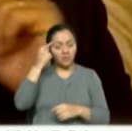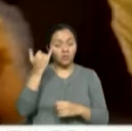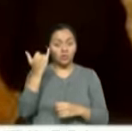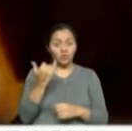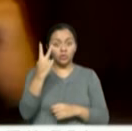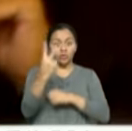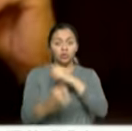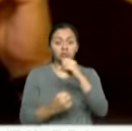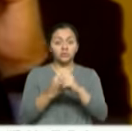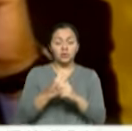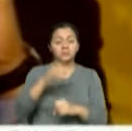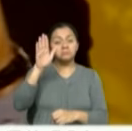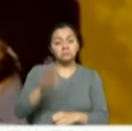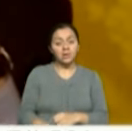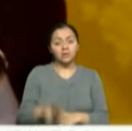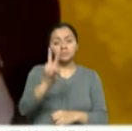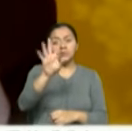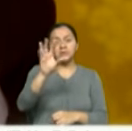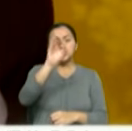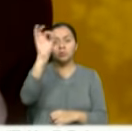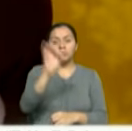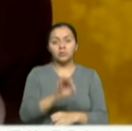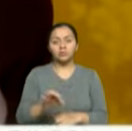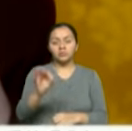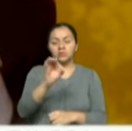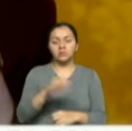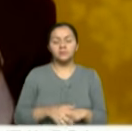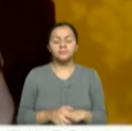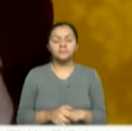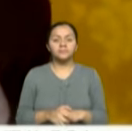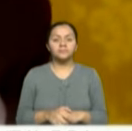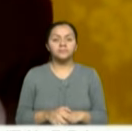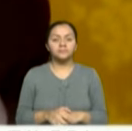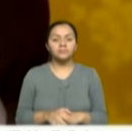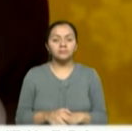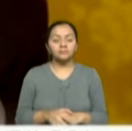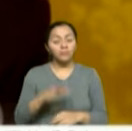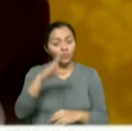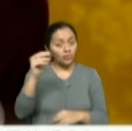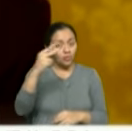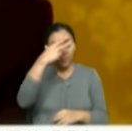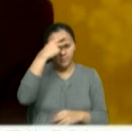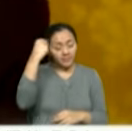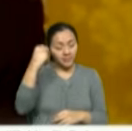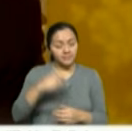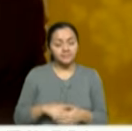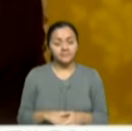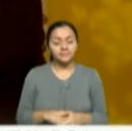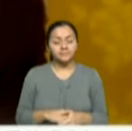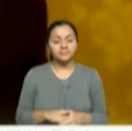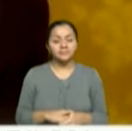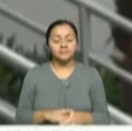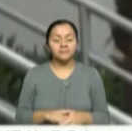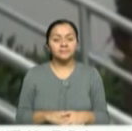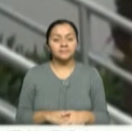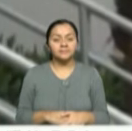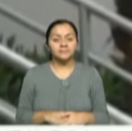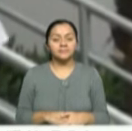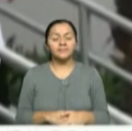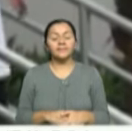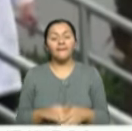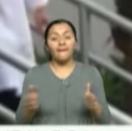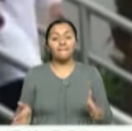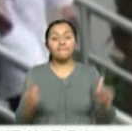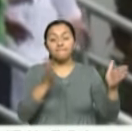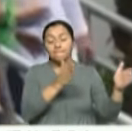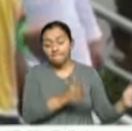tercera parte las denuncias por mala práctica profesional. Prohibido olvidar, compatriotas, prohibido olvidar. Contrario a lo que